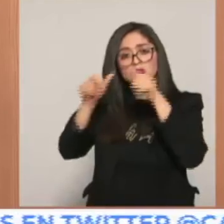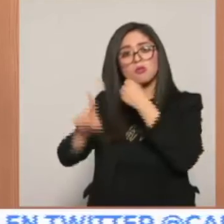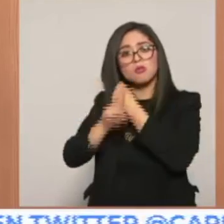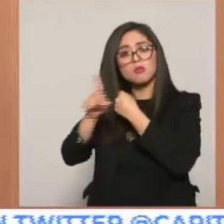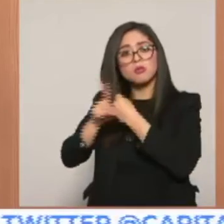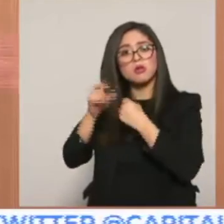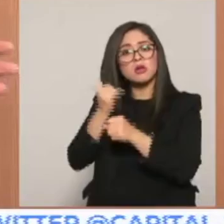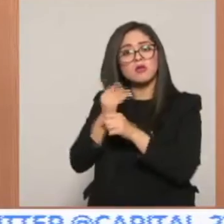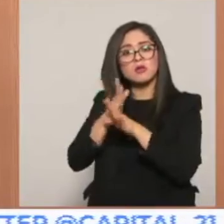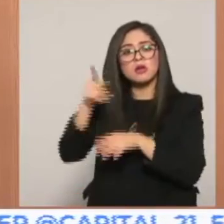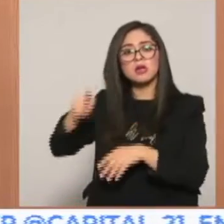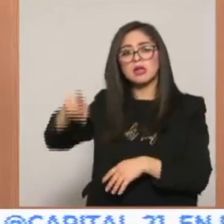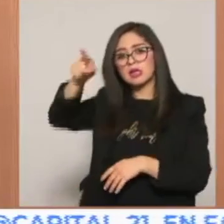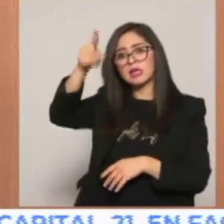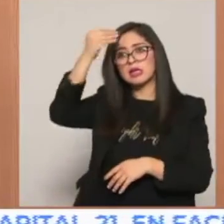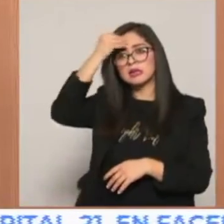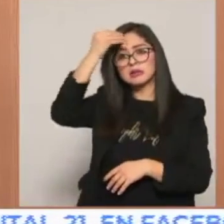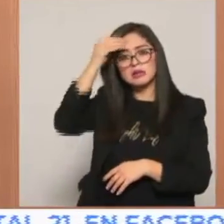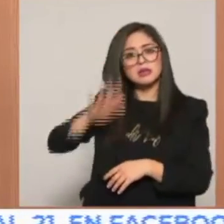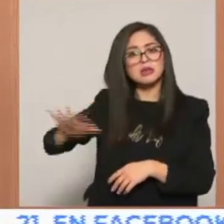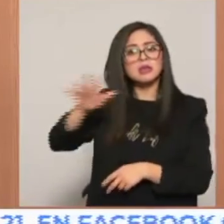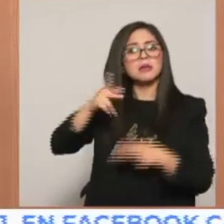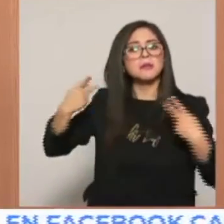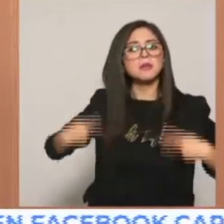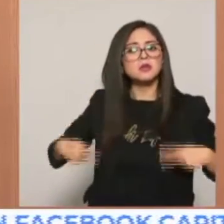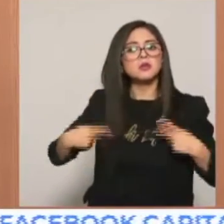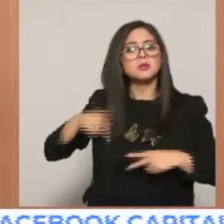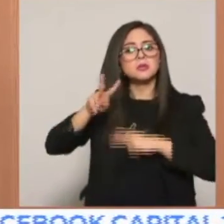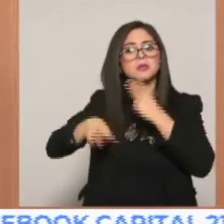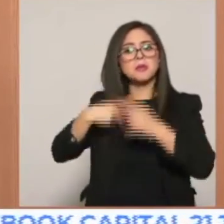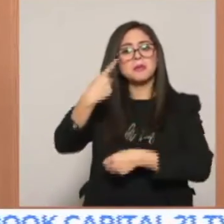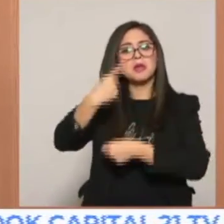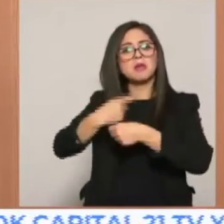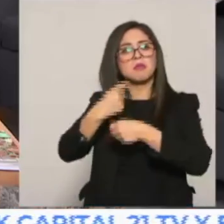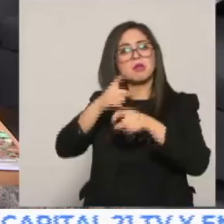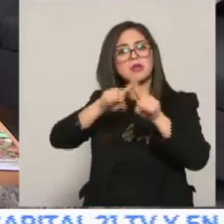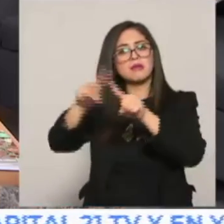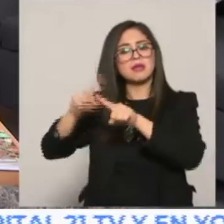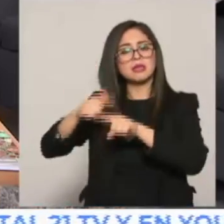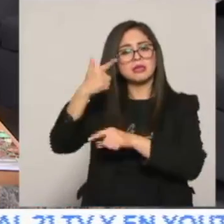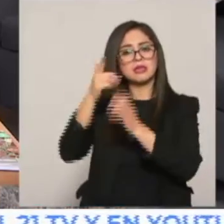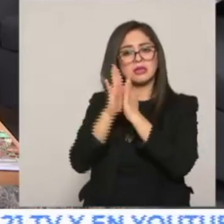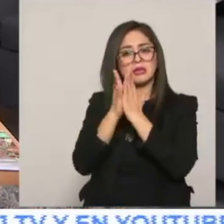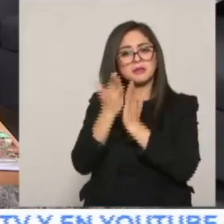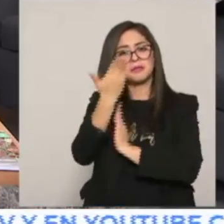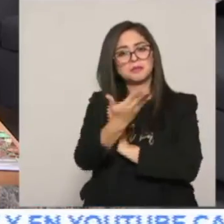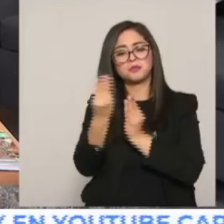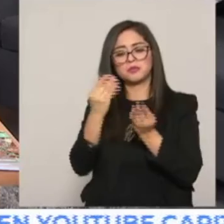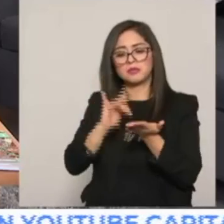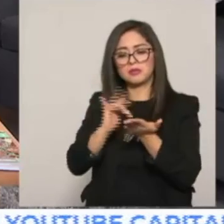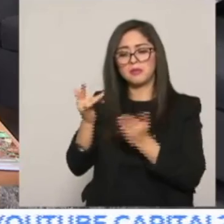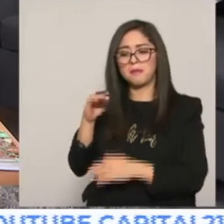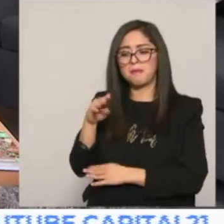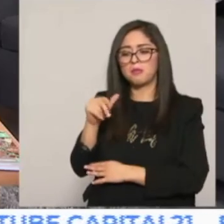de Chapultepec, un evento para todos los capitalinos para recibir estos primeros 7 tomos. Muchísimas gracias a Mauricio Huesca, consejero electoral